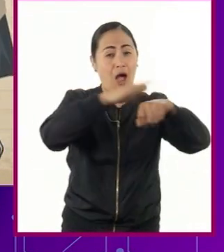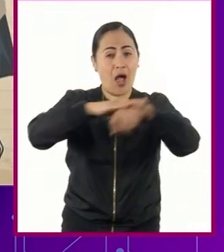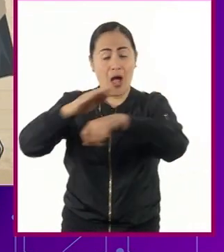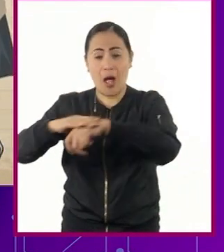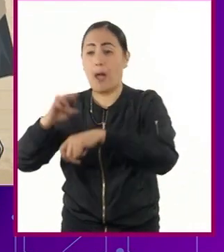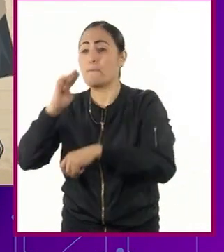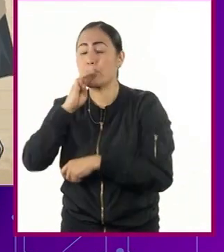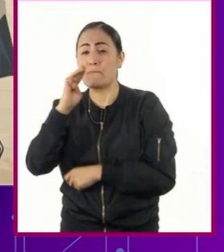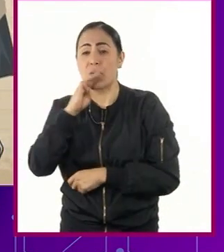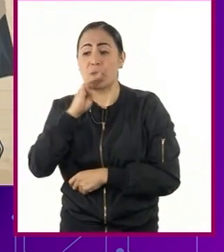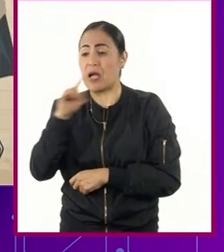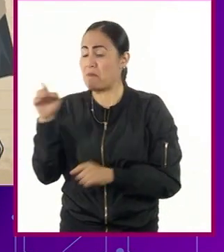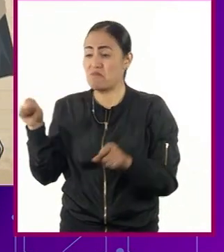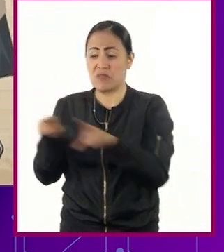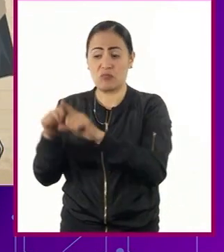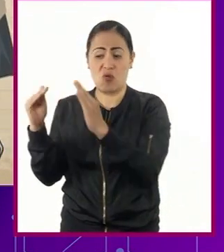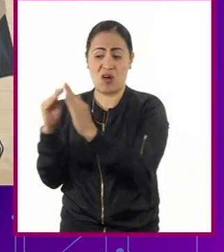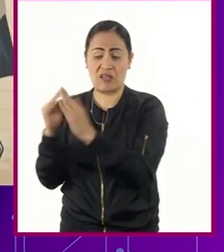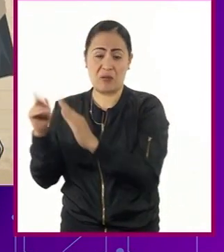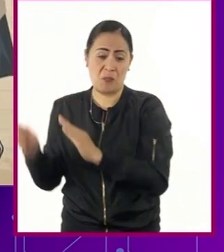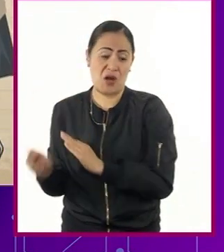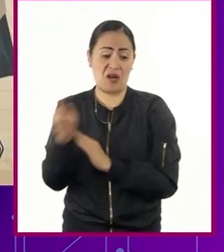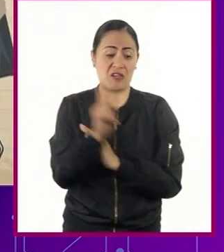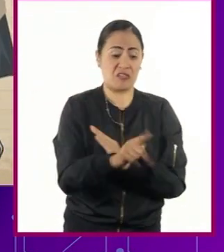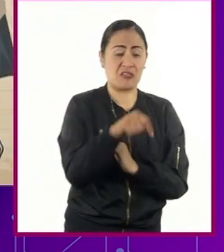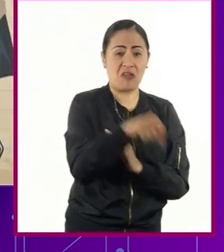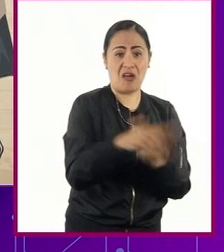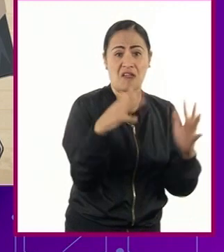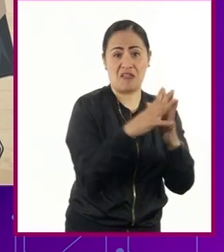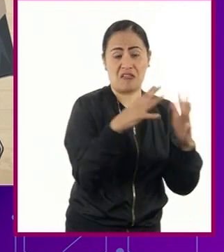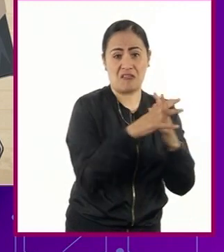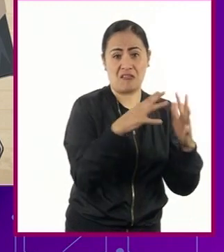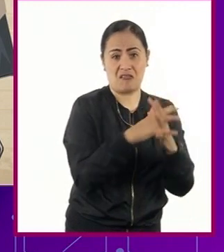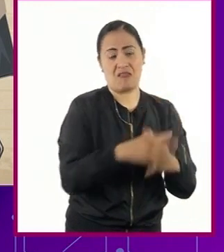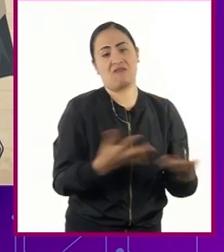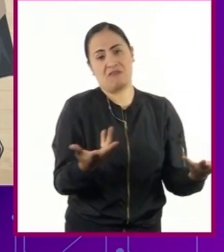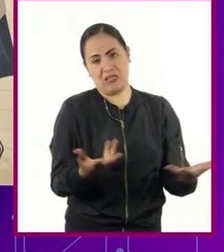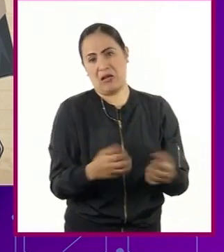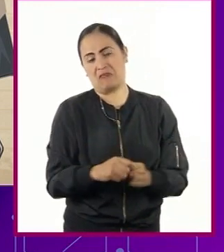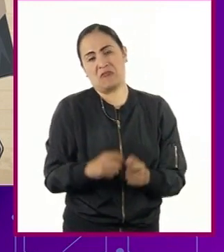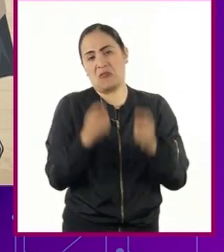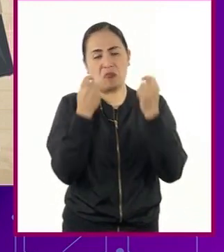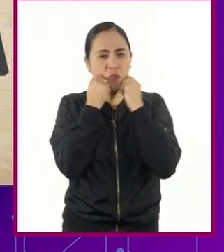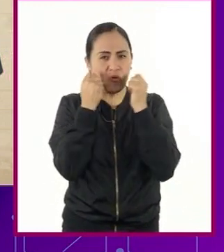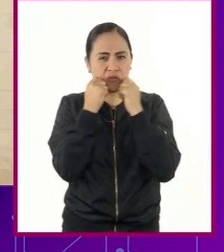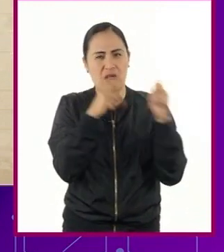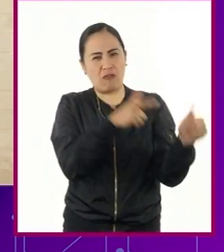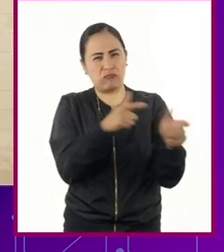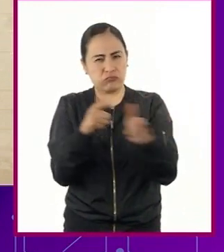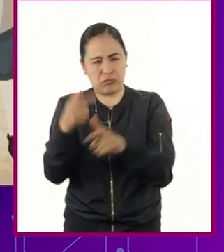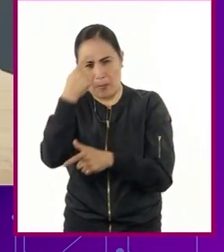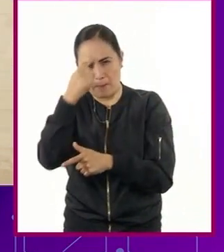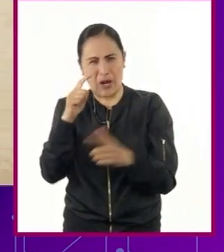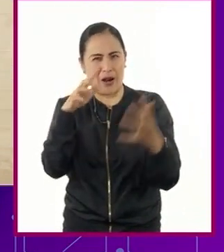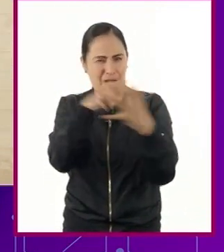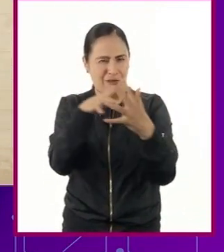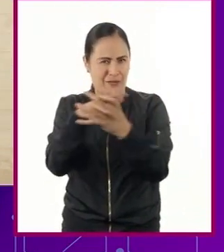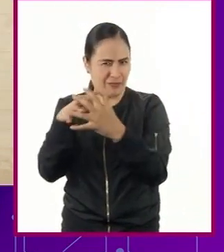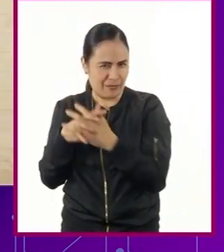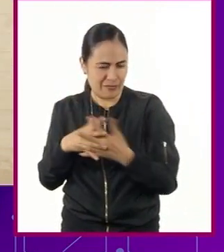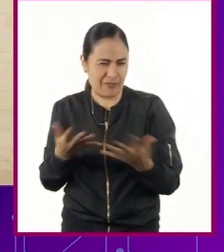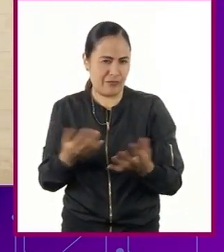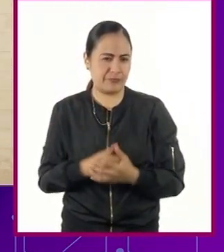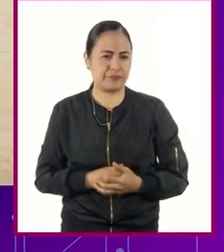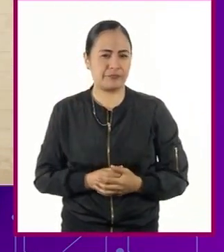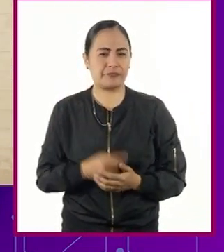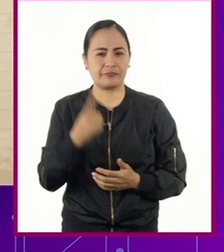madre realizaría por sus hijos, aunque se tratara de construir un fusil. En 1944 surgió